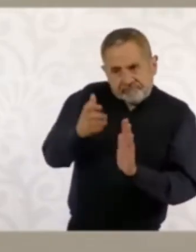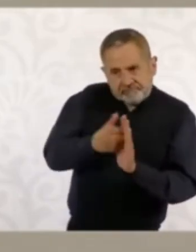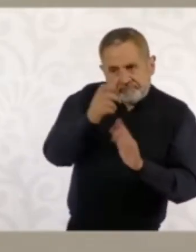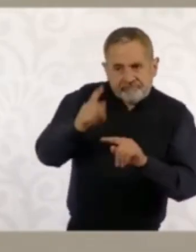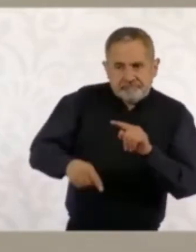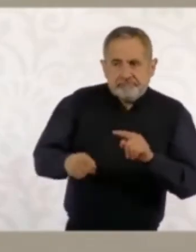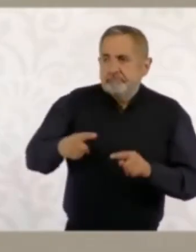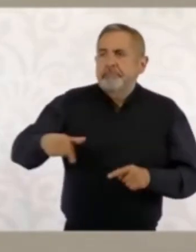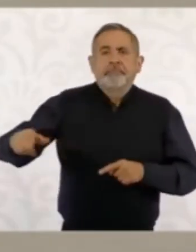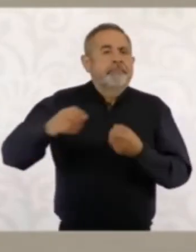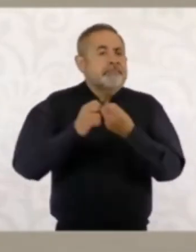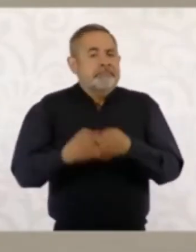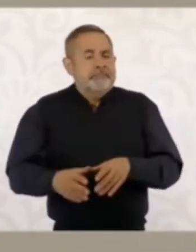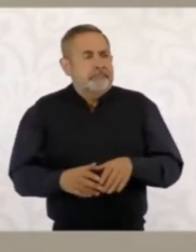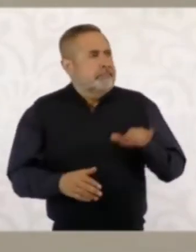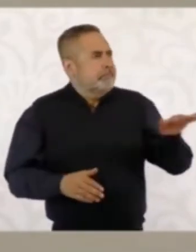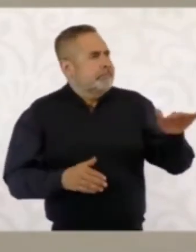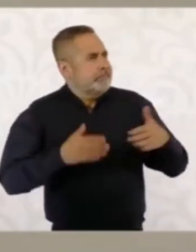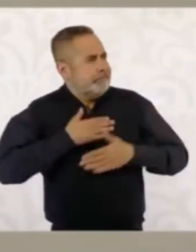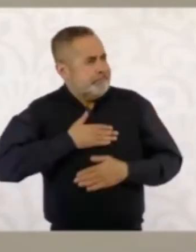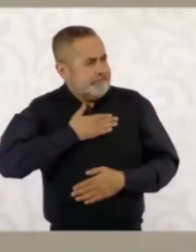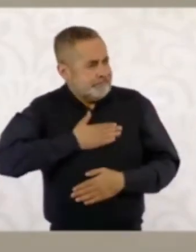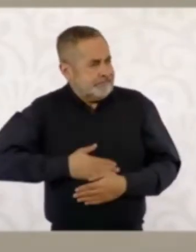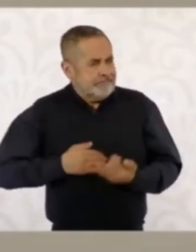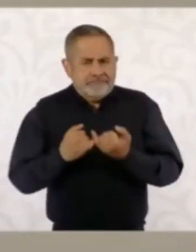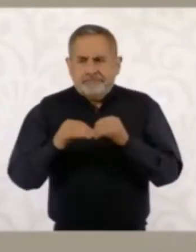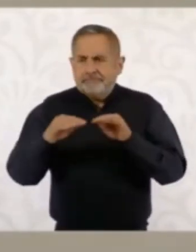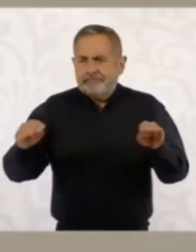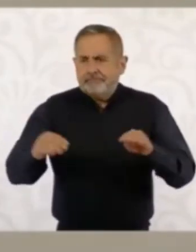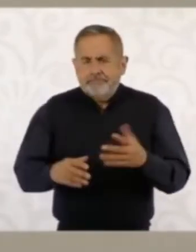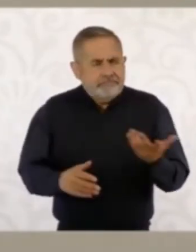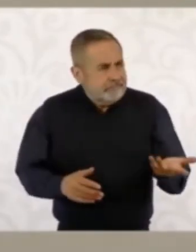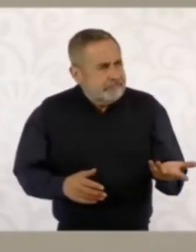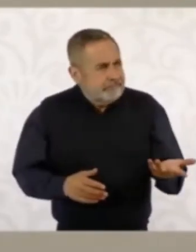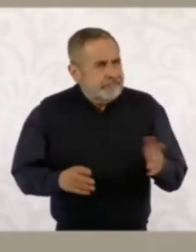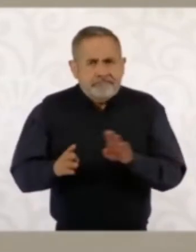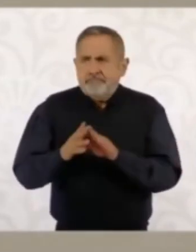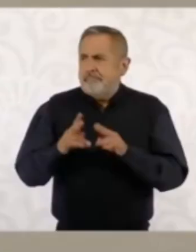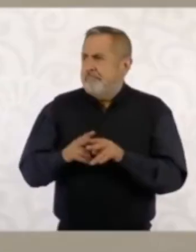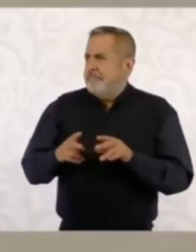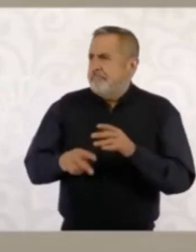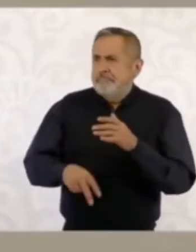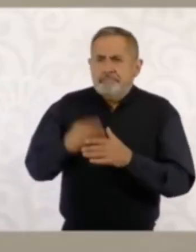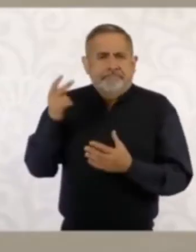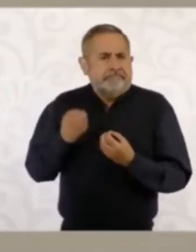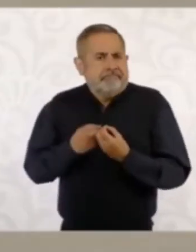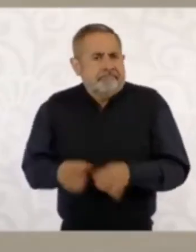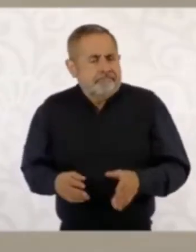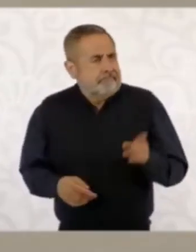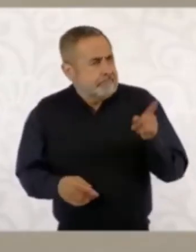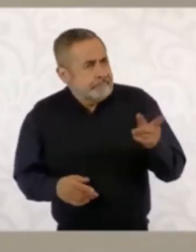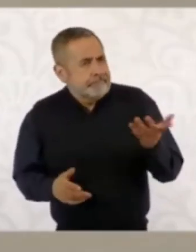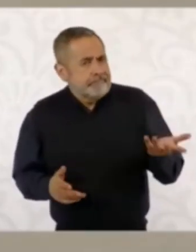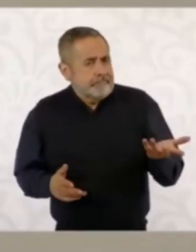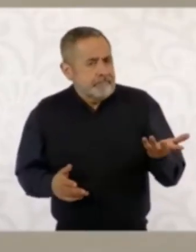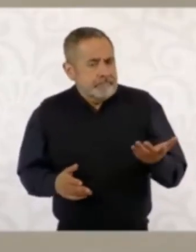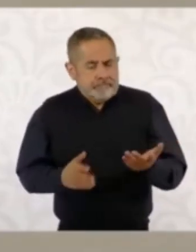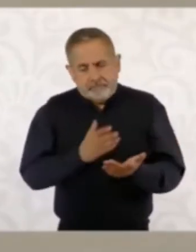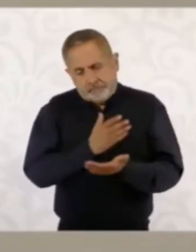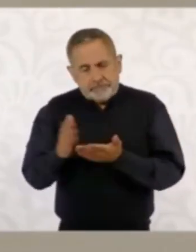que piden justicia porque pues se quedaron prácticamente sin nada. Y la otra pregunta de las